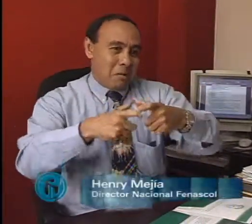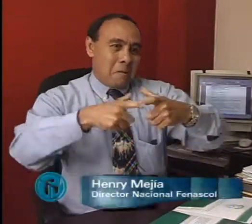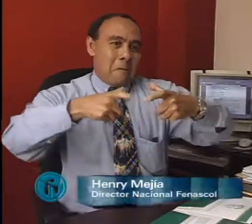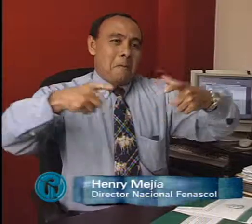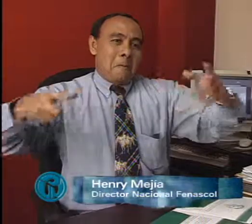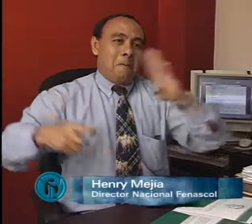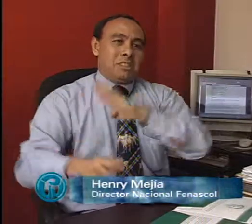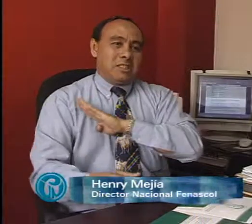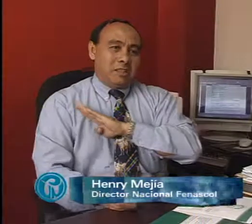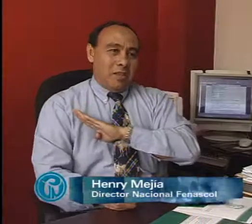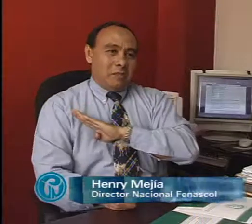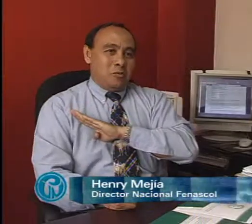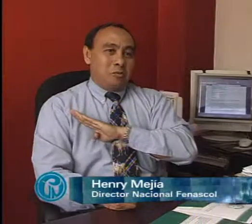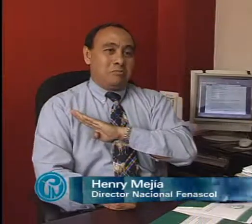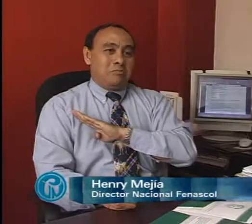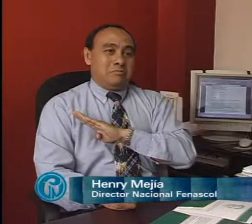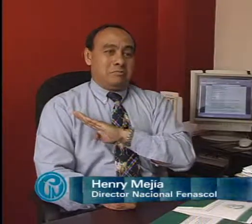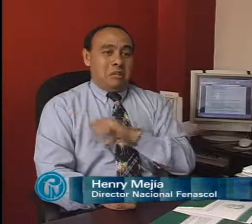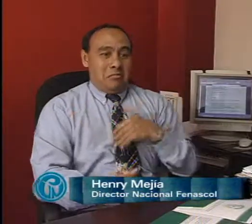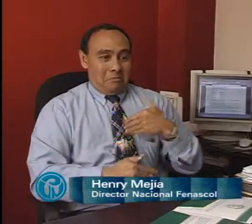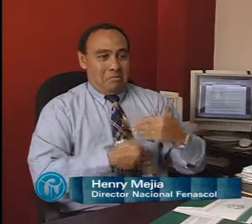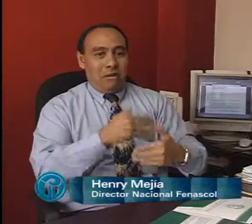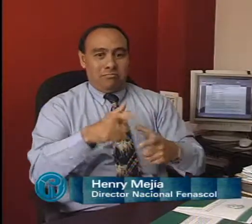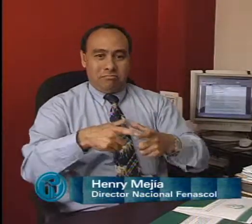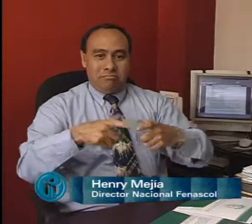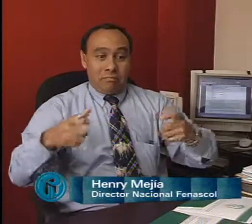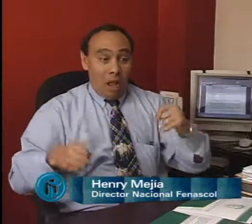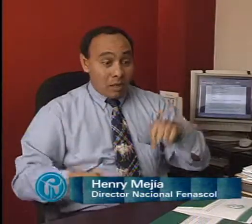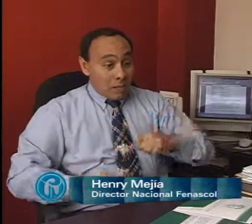colegios de secundaria y primaria.